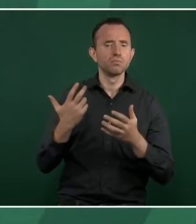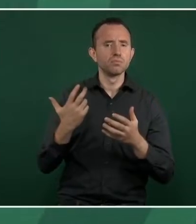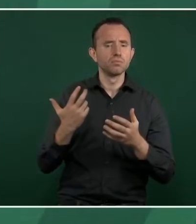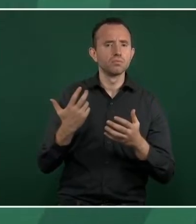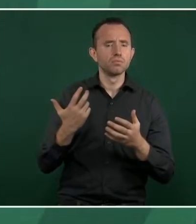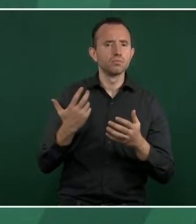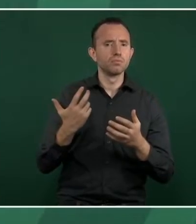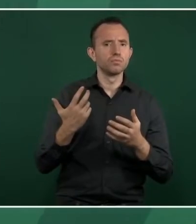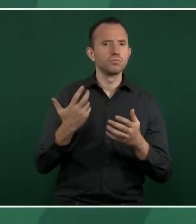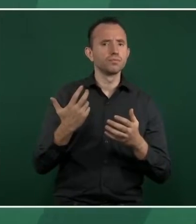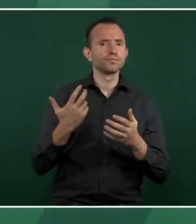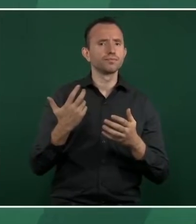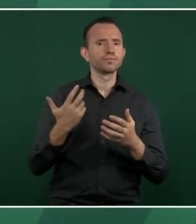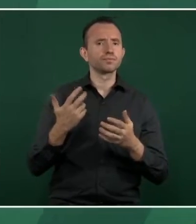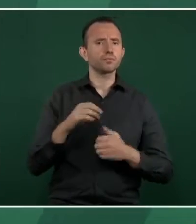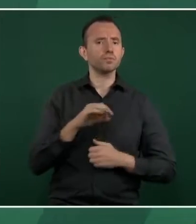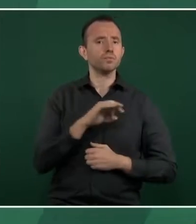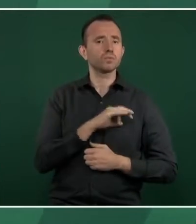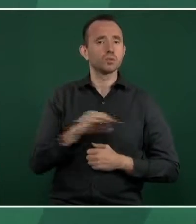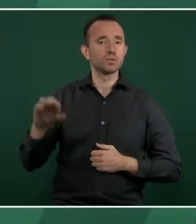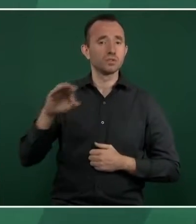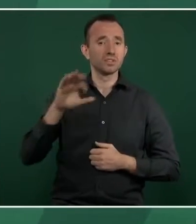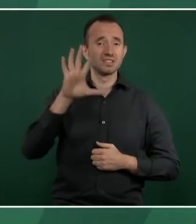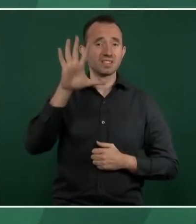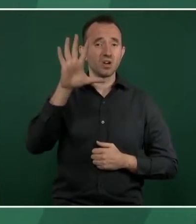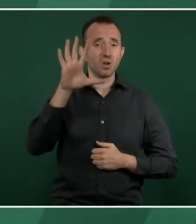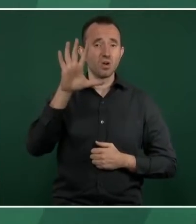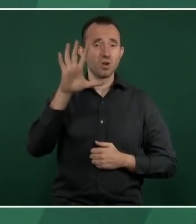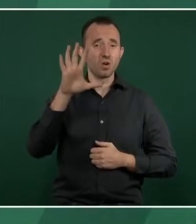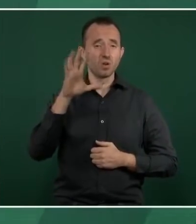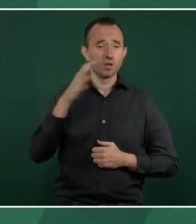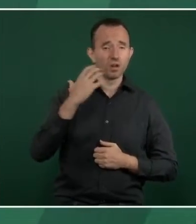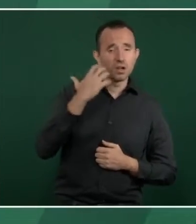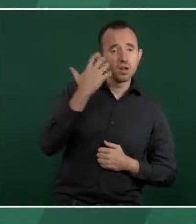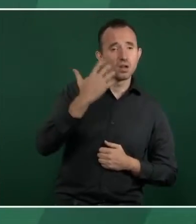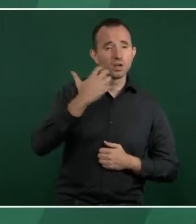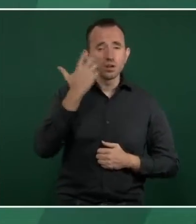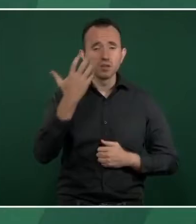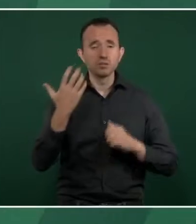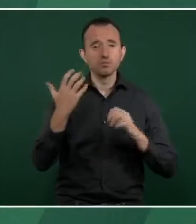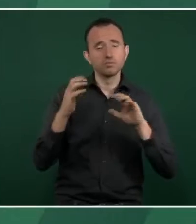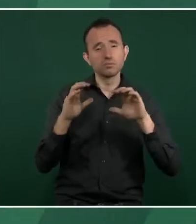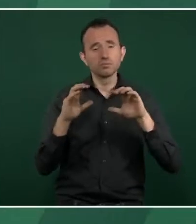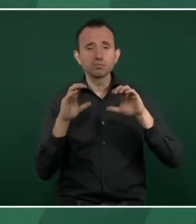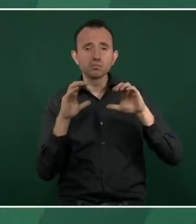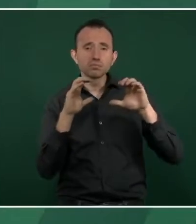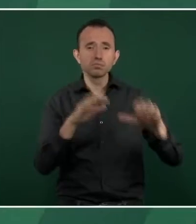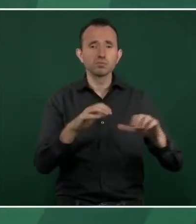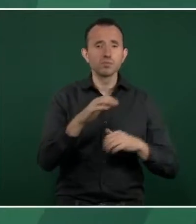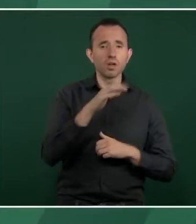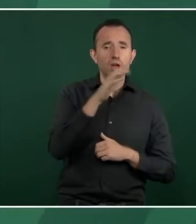como a 5,000 aspirantes de Estados Unidos y del mundo.